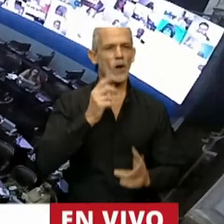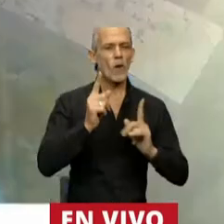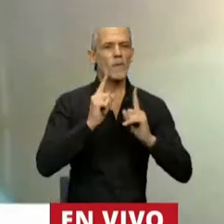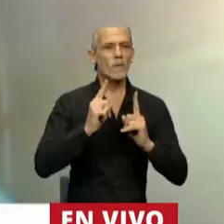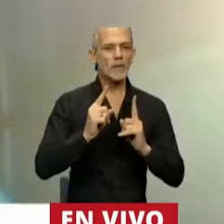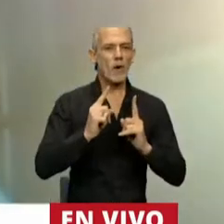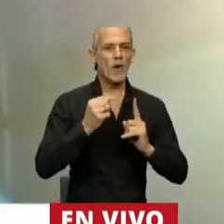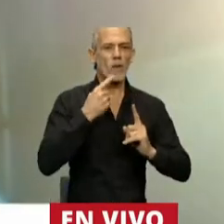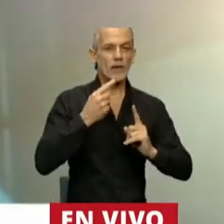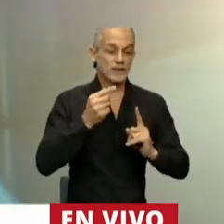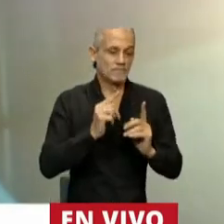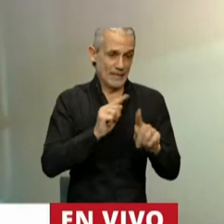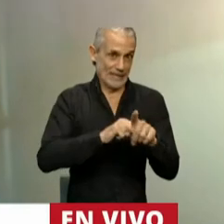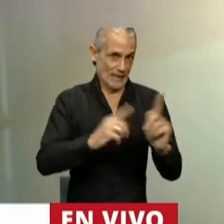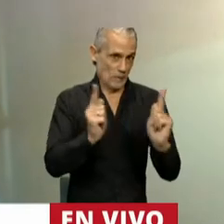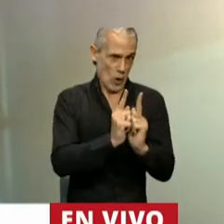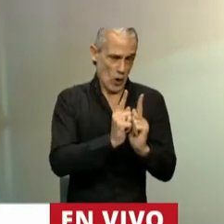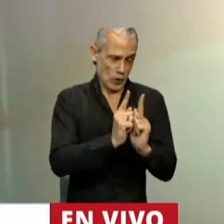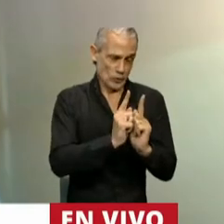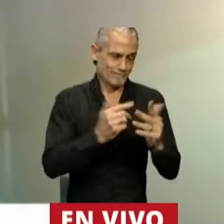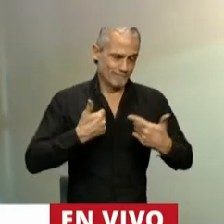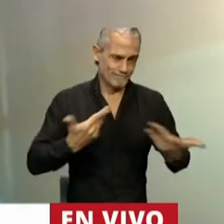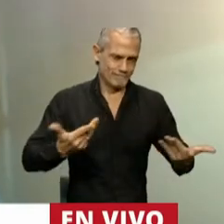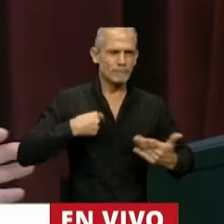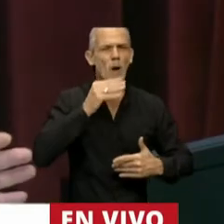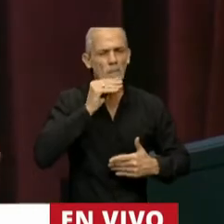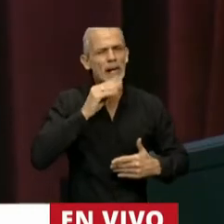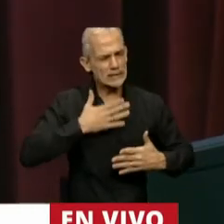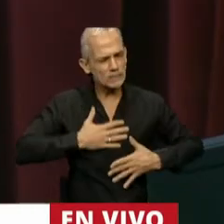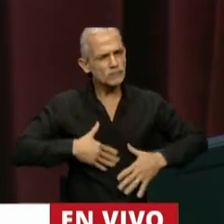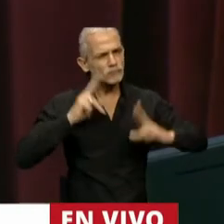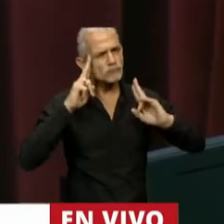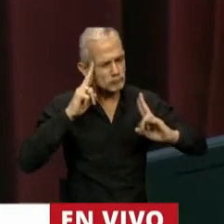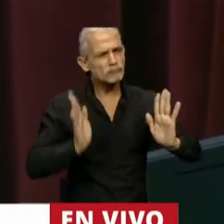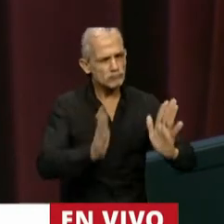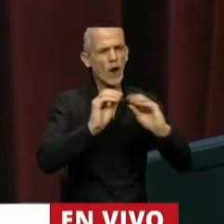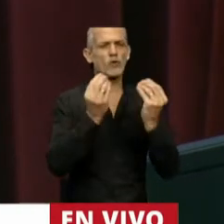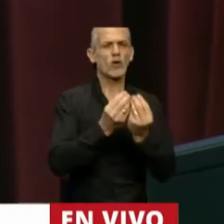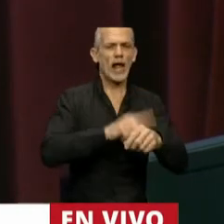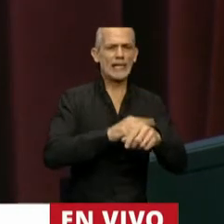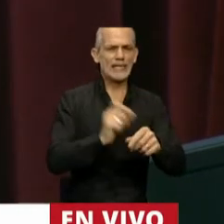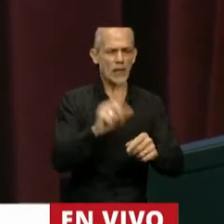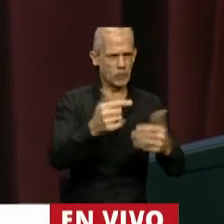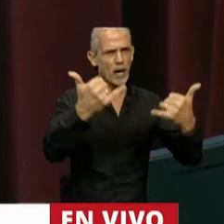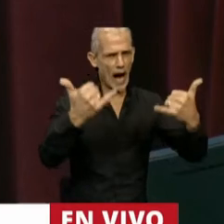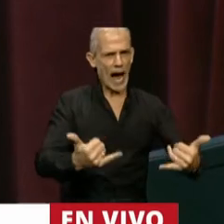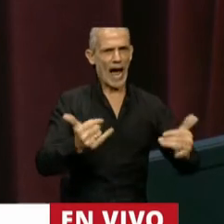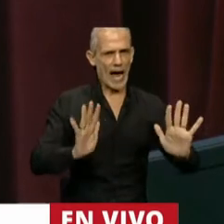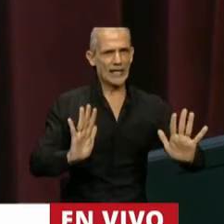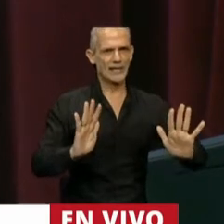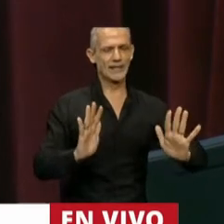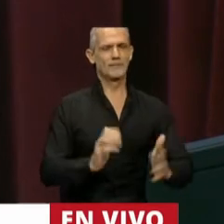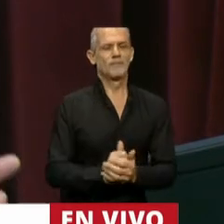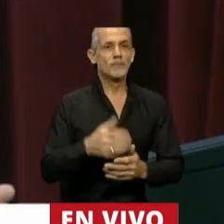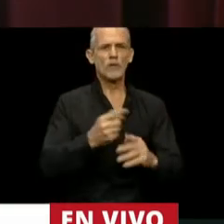decir en el pedacito que me toca ese primero que igual le respete el total del tiempo que tenía asignado y le